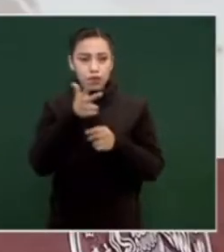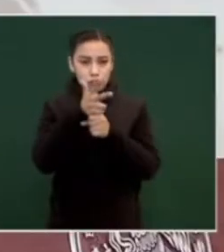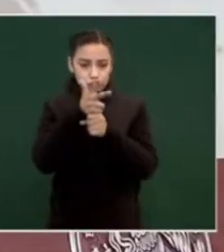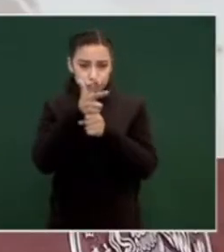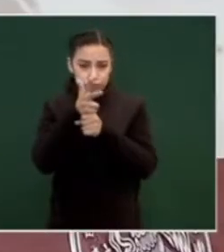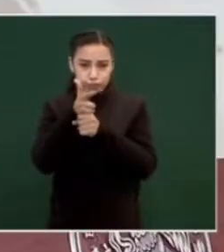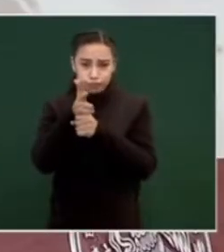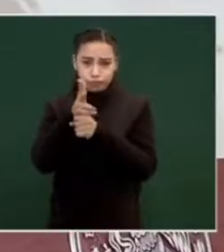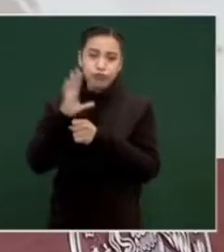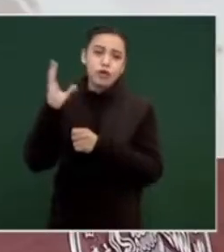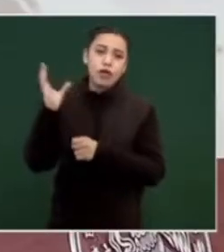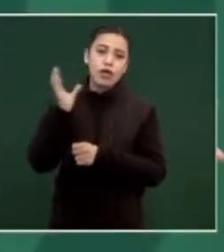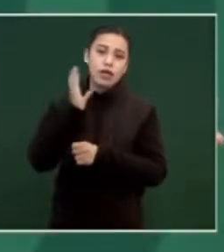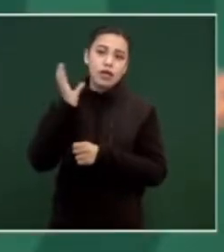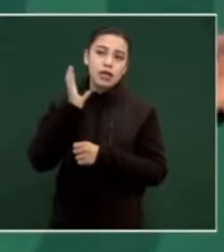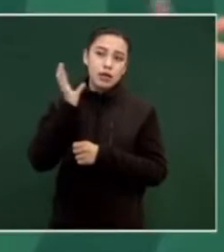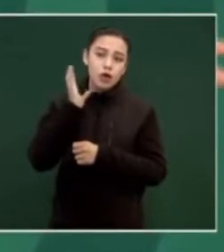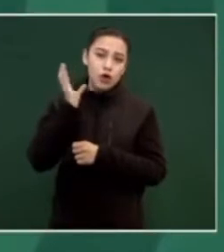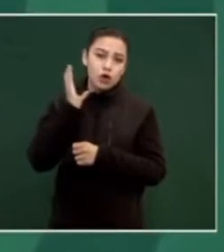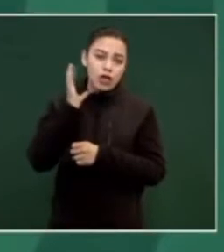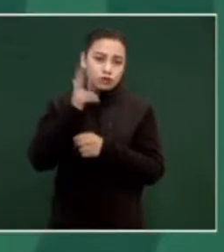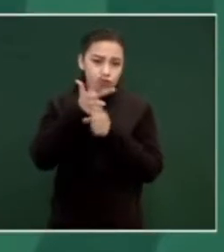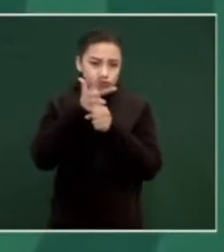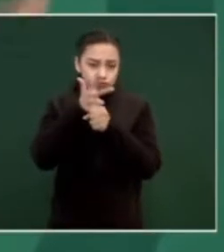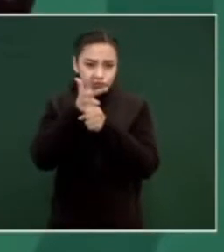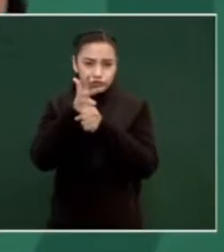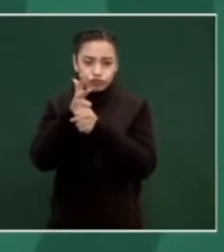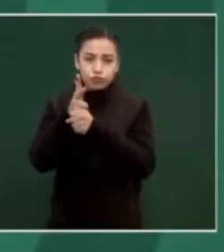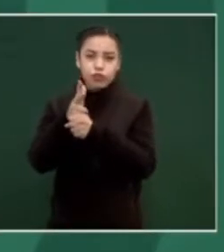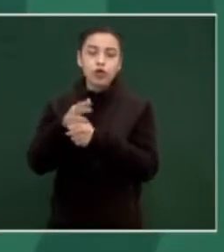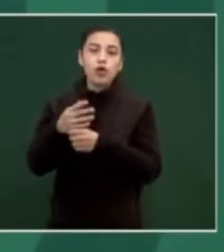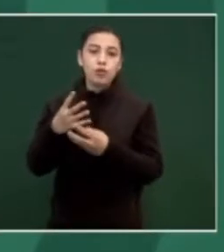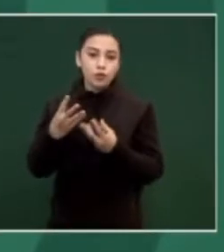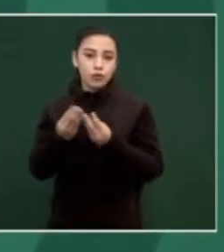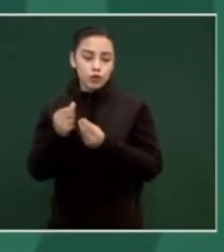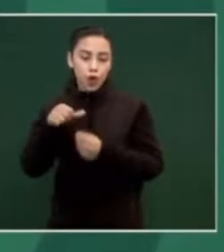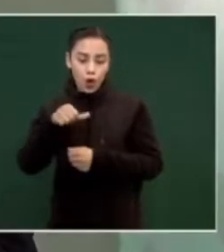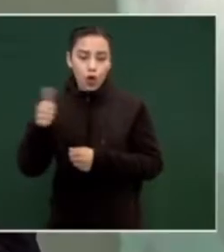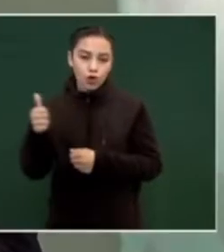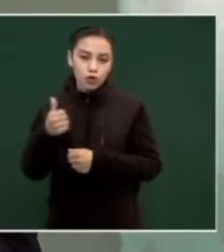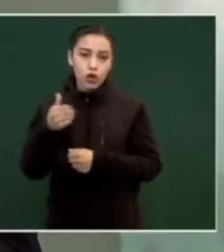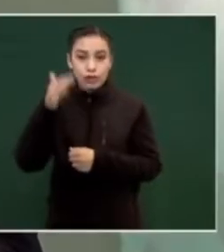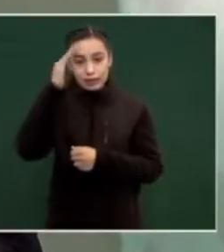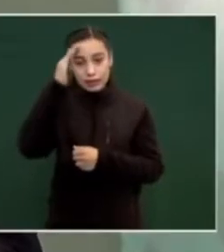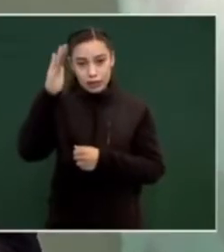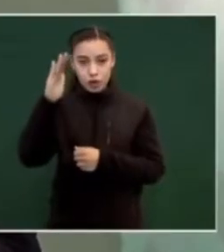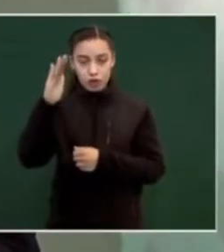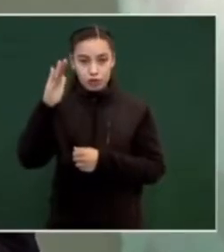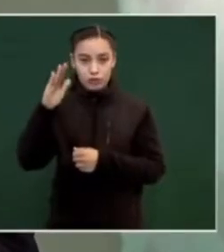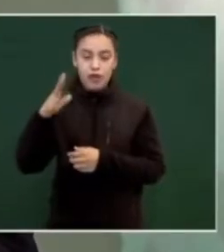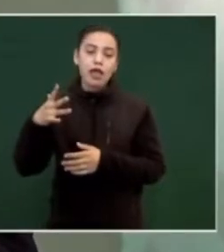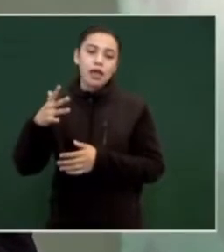reportero con otro señor que por cierto panista